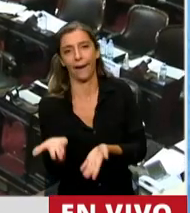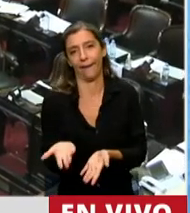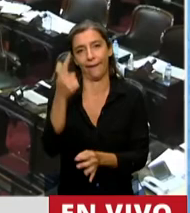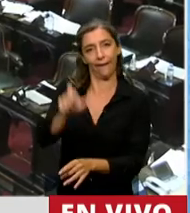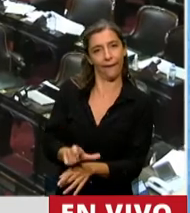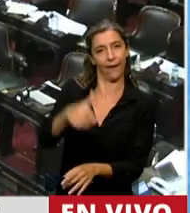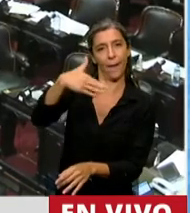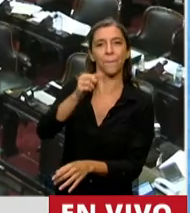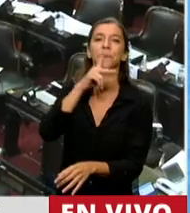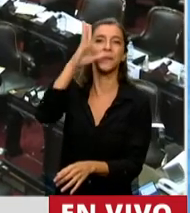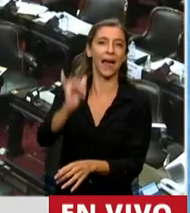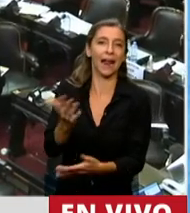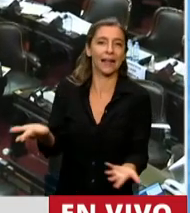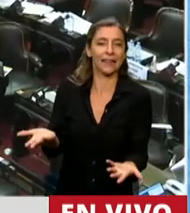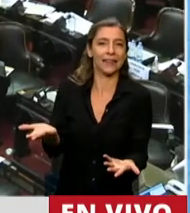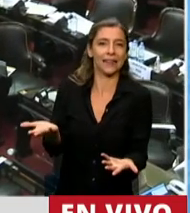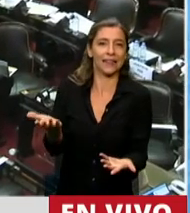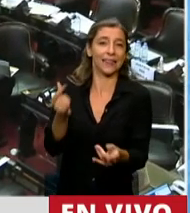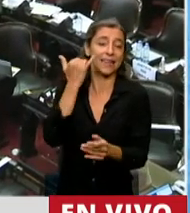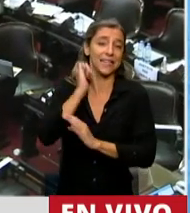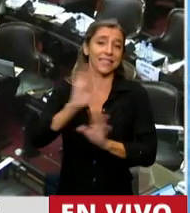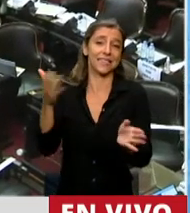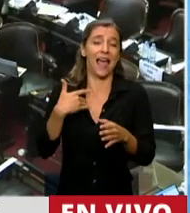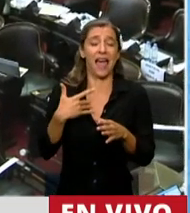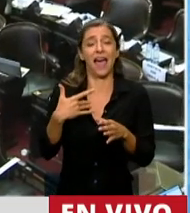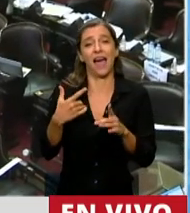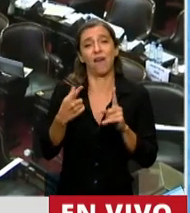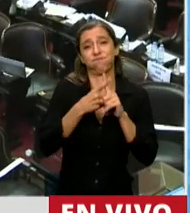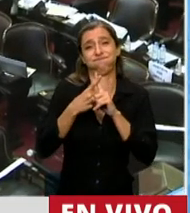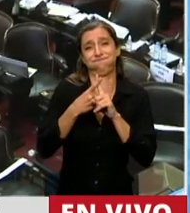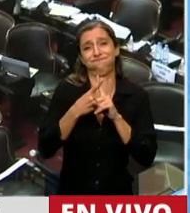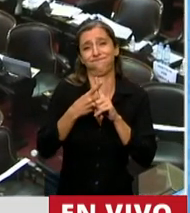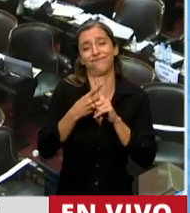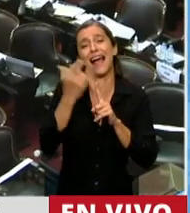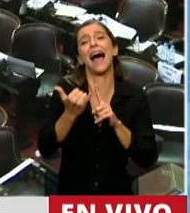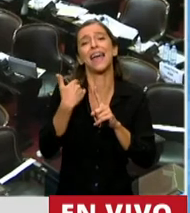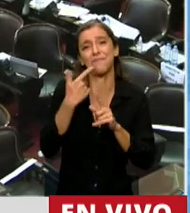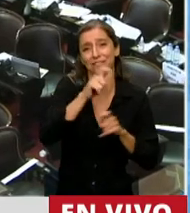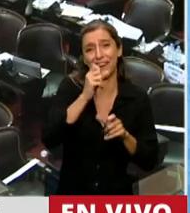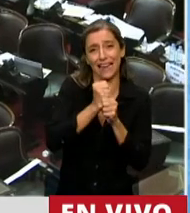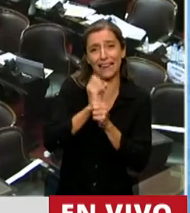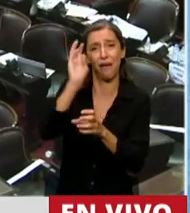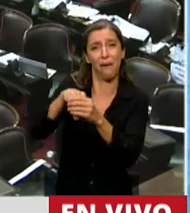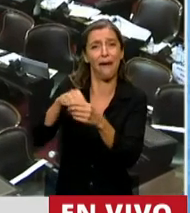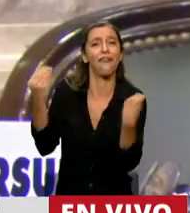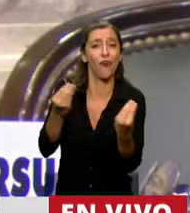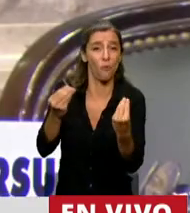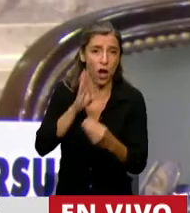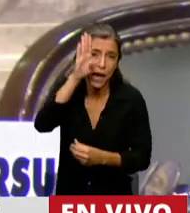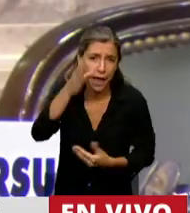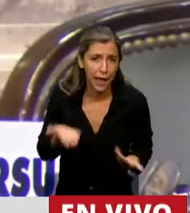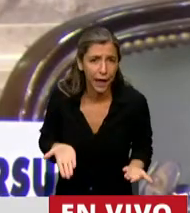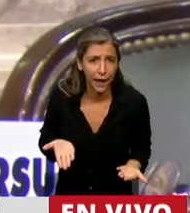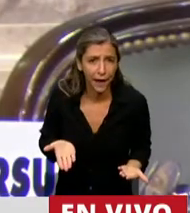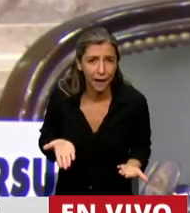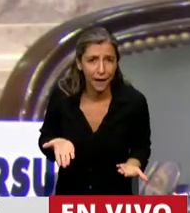Martínez tiene todos los trabajadores en negro precarizados, no, y con la plata que se va para la deuda externa, ahí